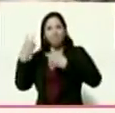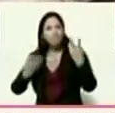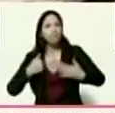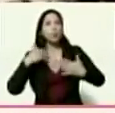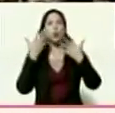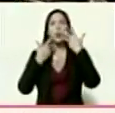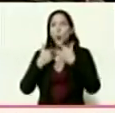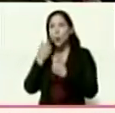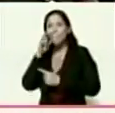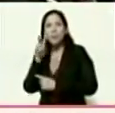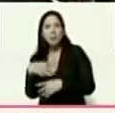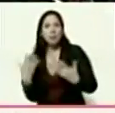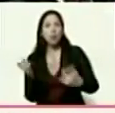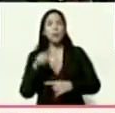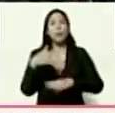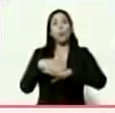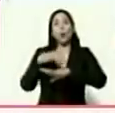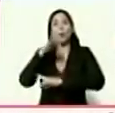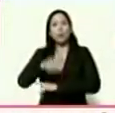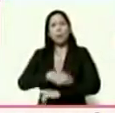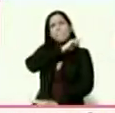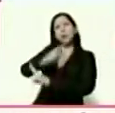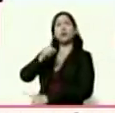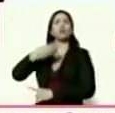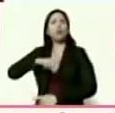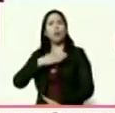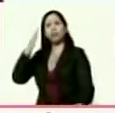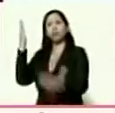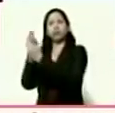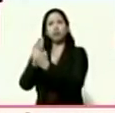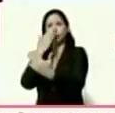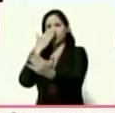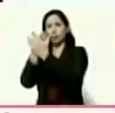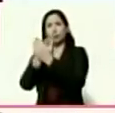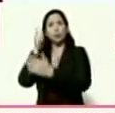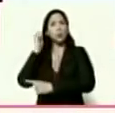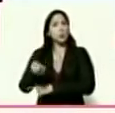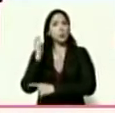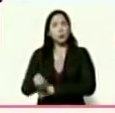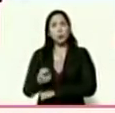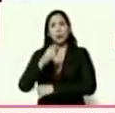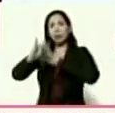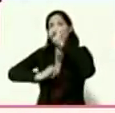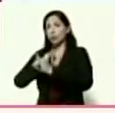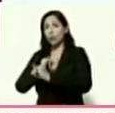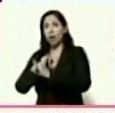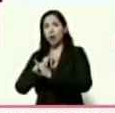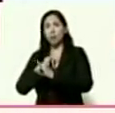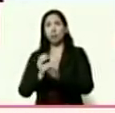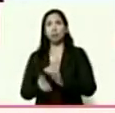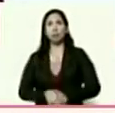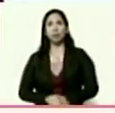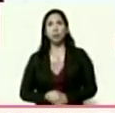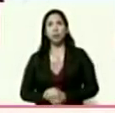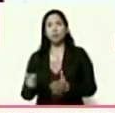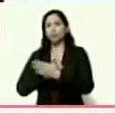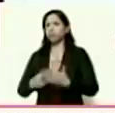colorido. El jueves fue la denuncia, hicimos la denuncia ante la Corte Penal Internacional por el